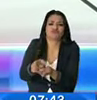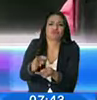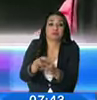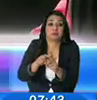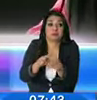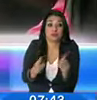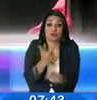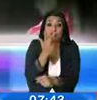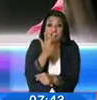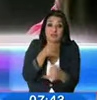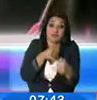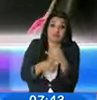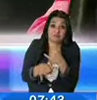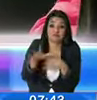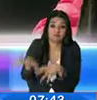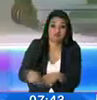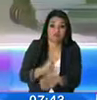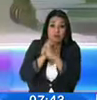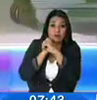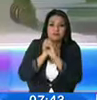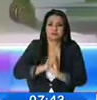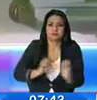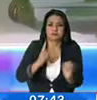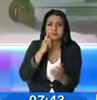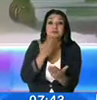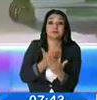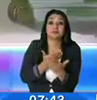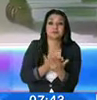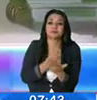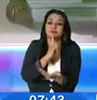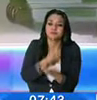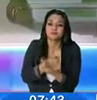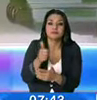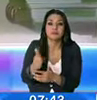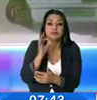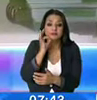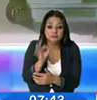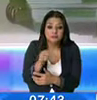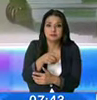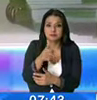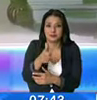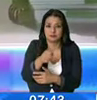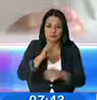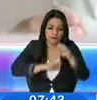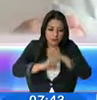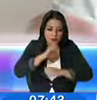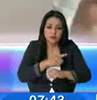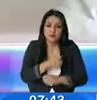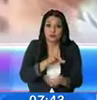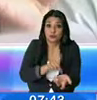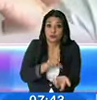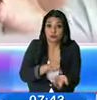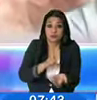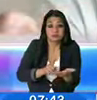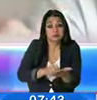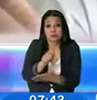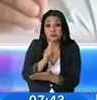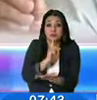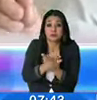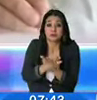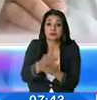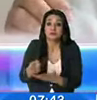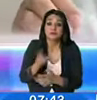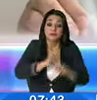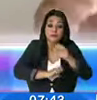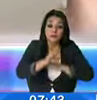jamás fue forzada. Y prueba de ello, asegura que es el examen médico que se le practicó. ¿Y qué es lo que encontraron en ese